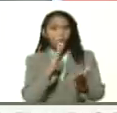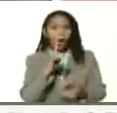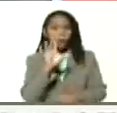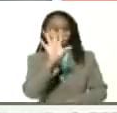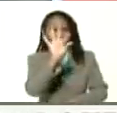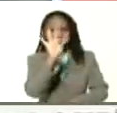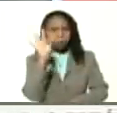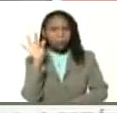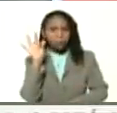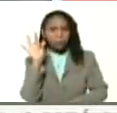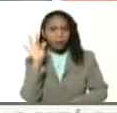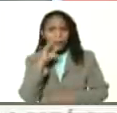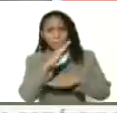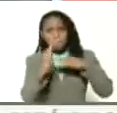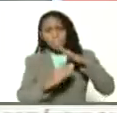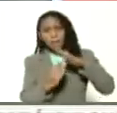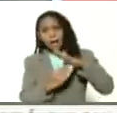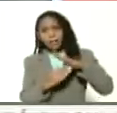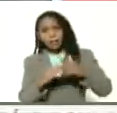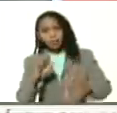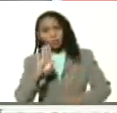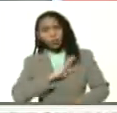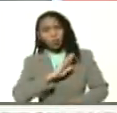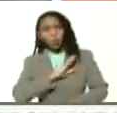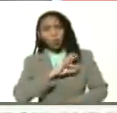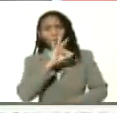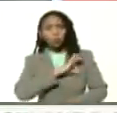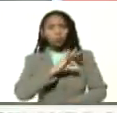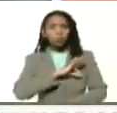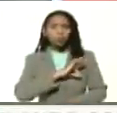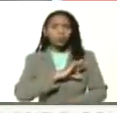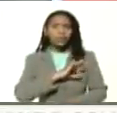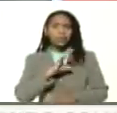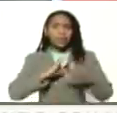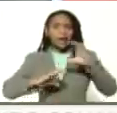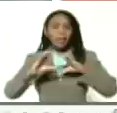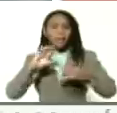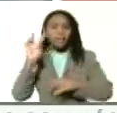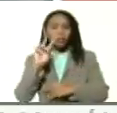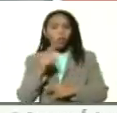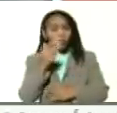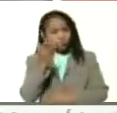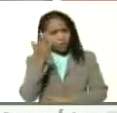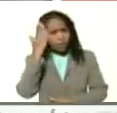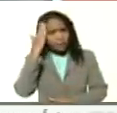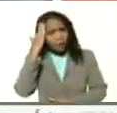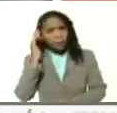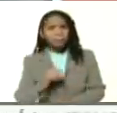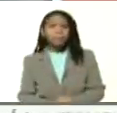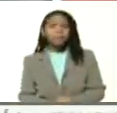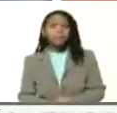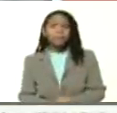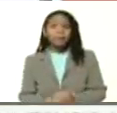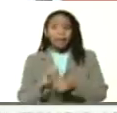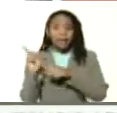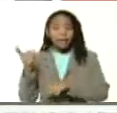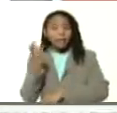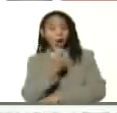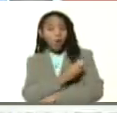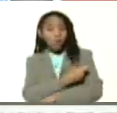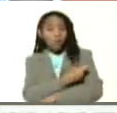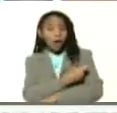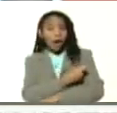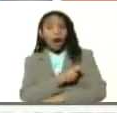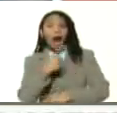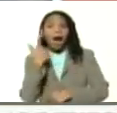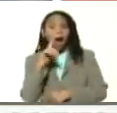escoger en base a la soberanía científica de Venezuela. Ustedes saben que esta vacuna, bueno, está